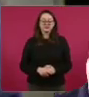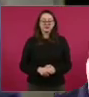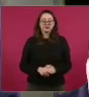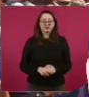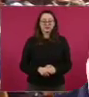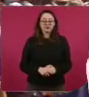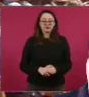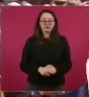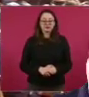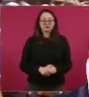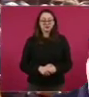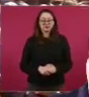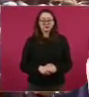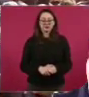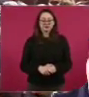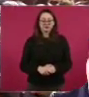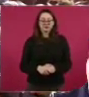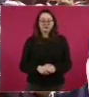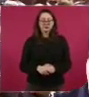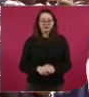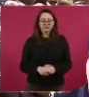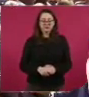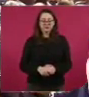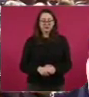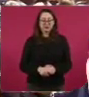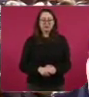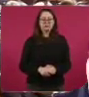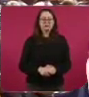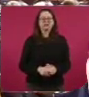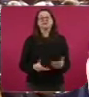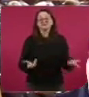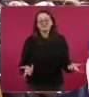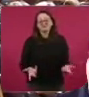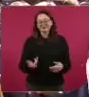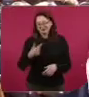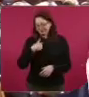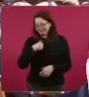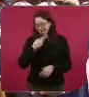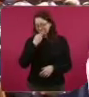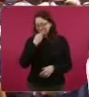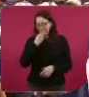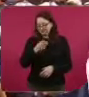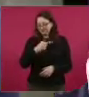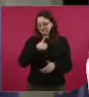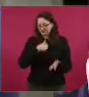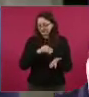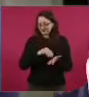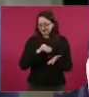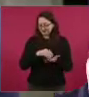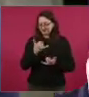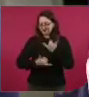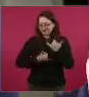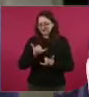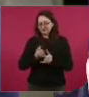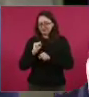decía yo que todavía practico béisbol